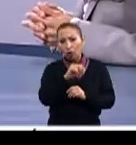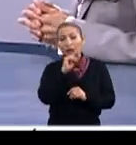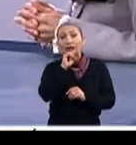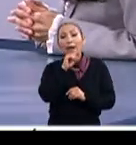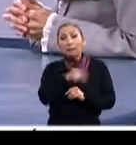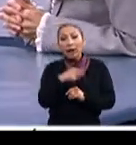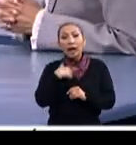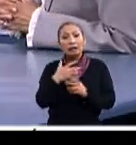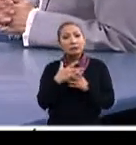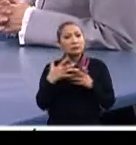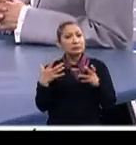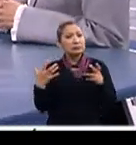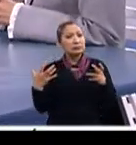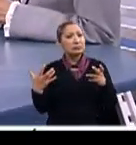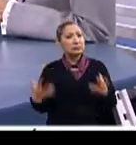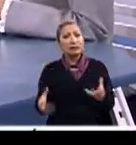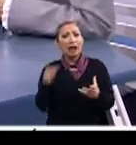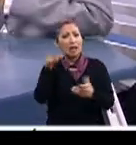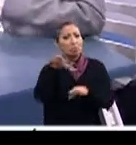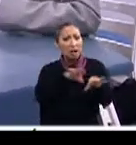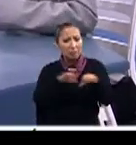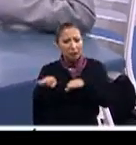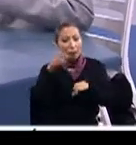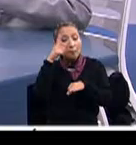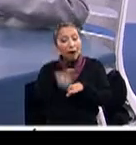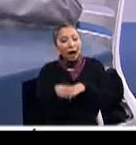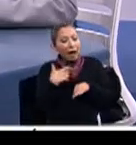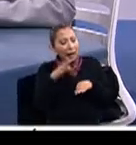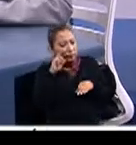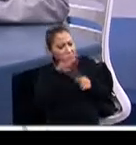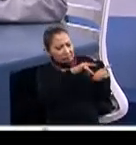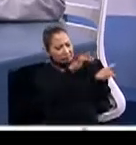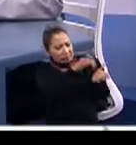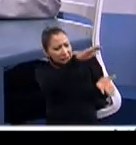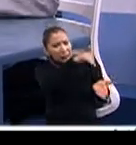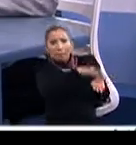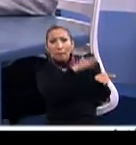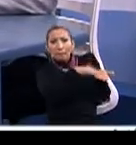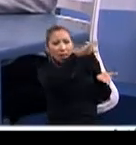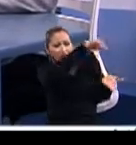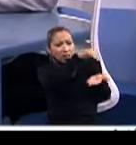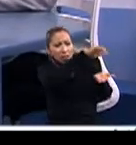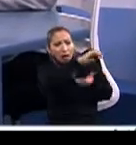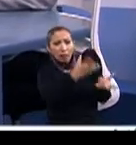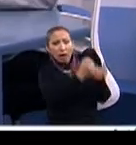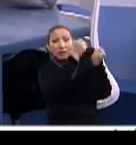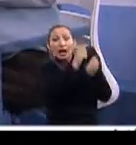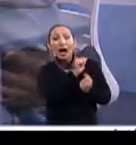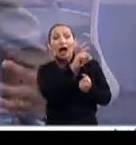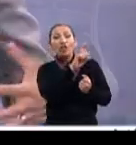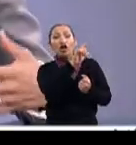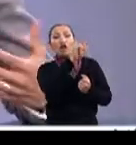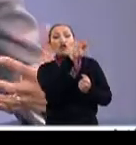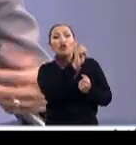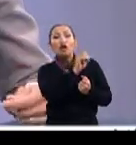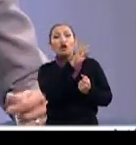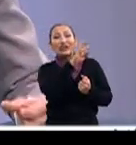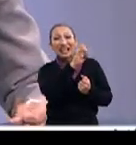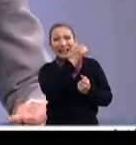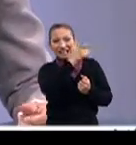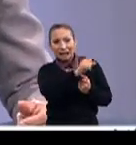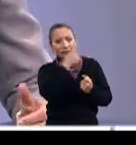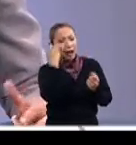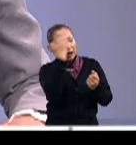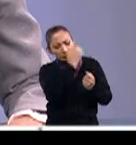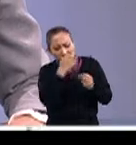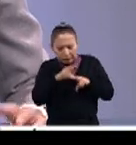hecho una gran labor para rescatar documentos de Alfonso Reyes y estudiarlos,